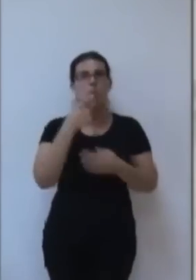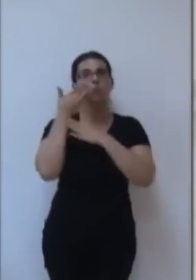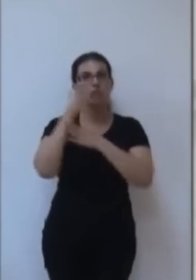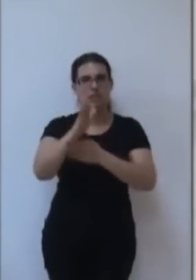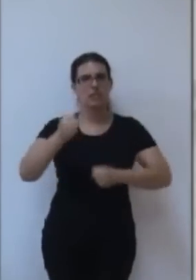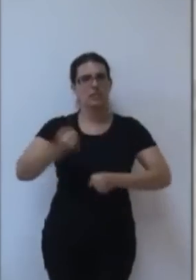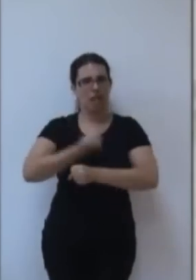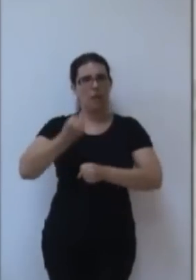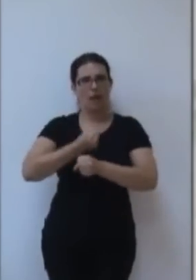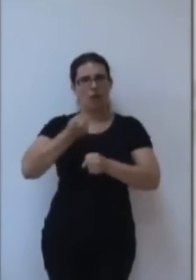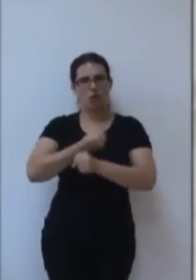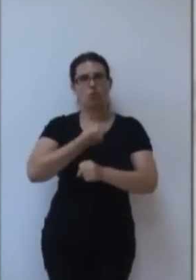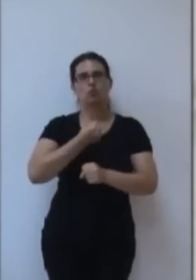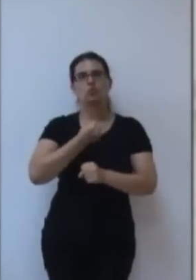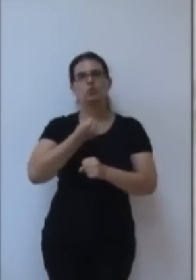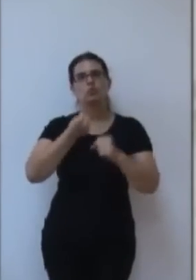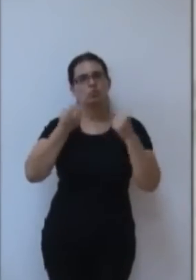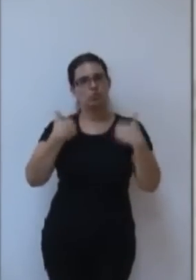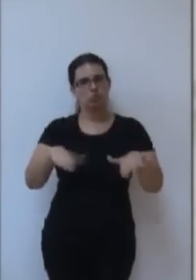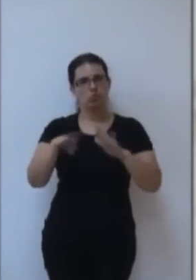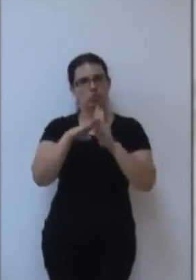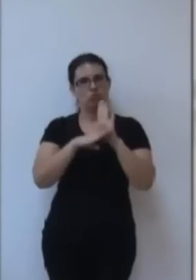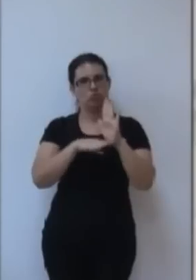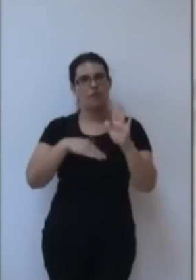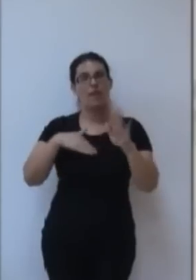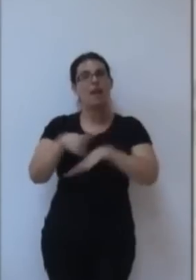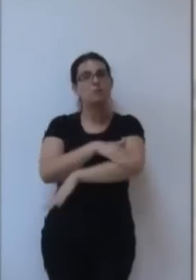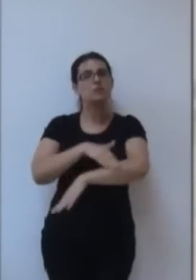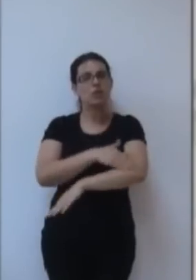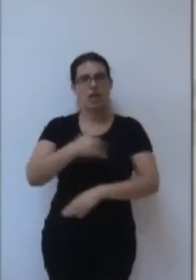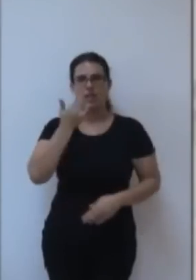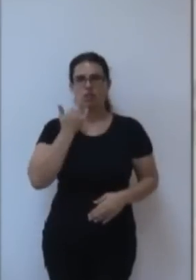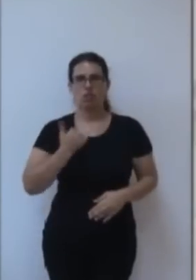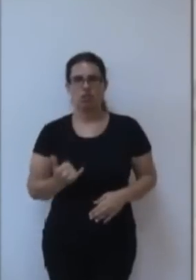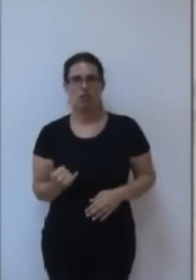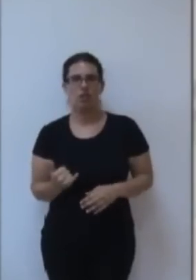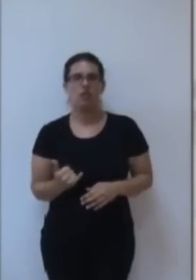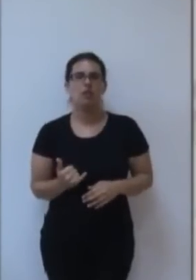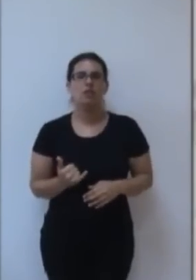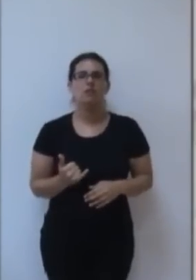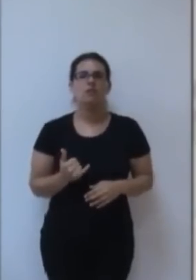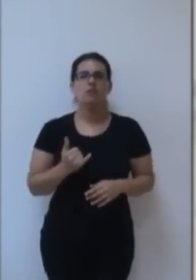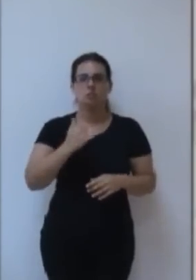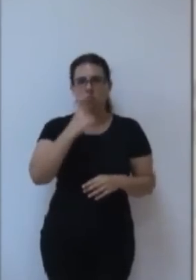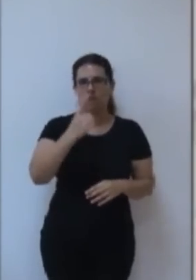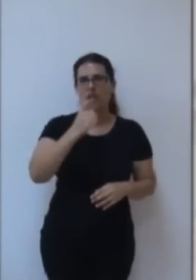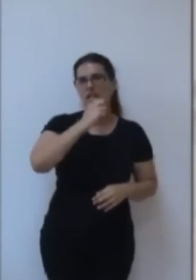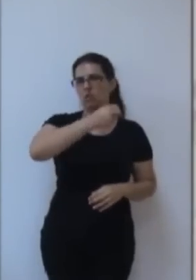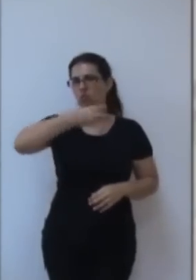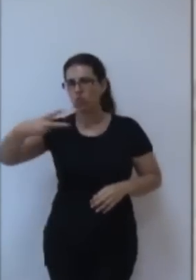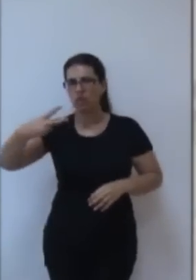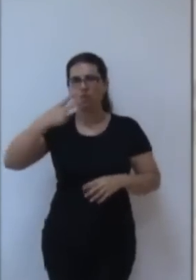unos trabajos de administración electrónica y cuáles eran los resultados de